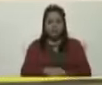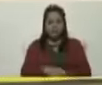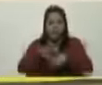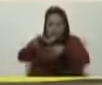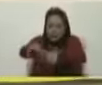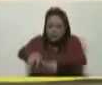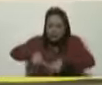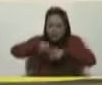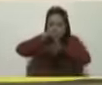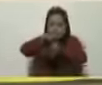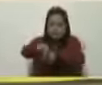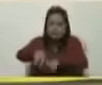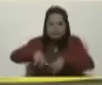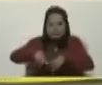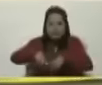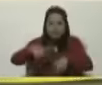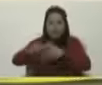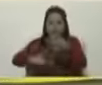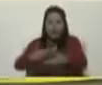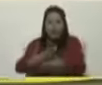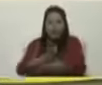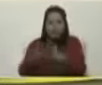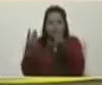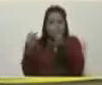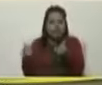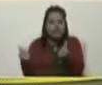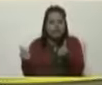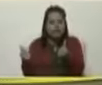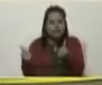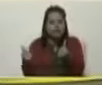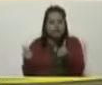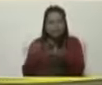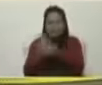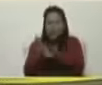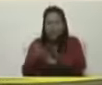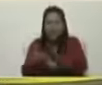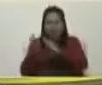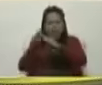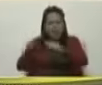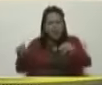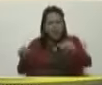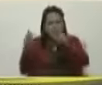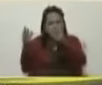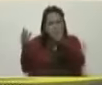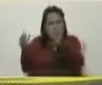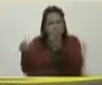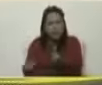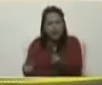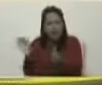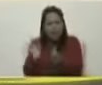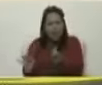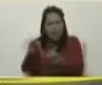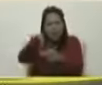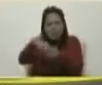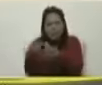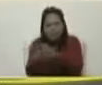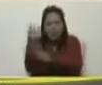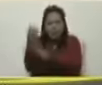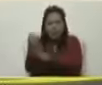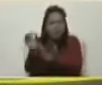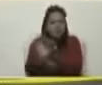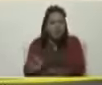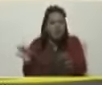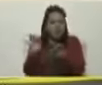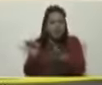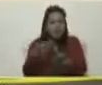de los suelos lo va empobreciendo, ¿no? Lo va empobreciendo y como usted lo decía ahorita, el conuquero trabaja con la